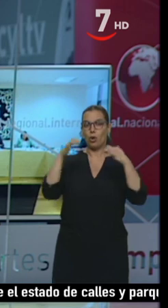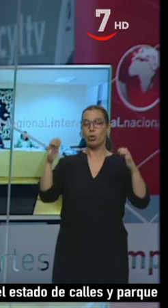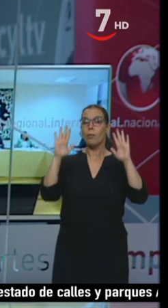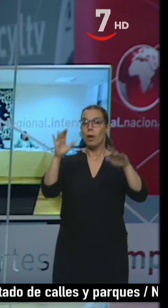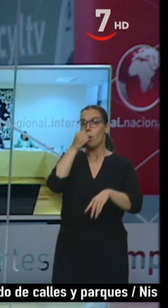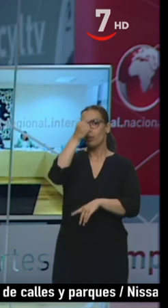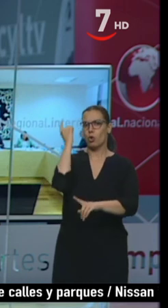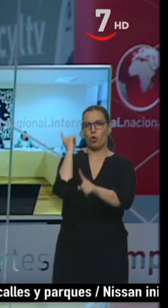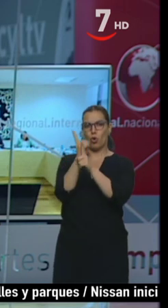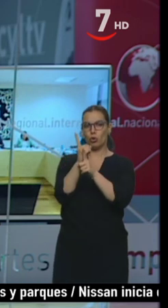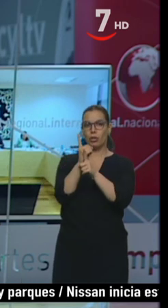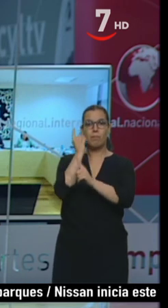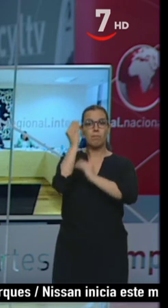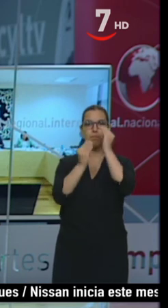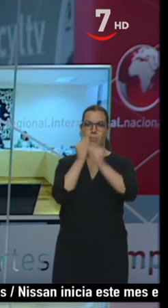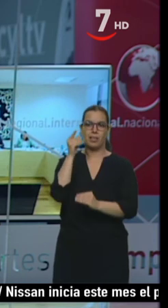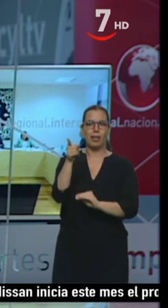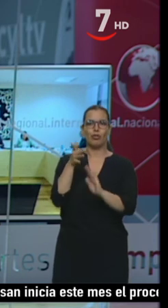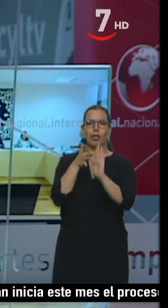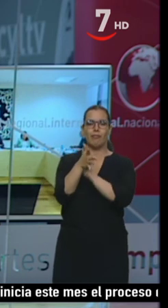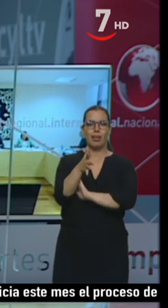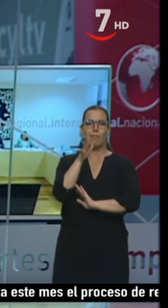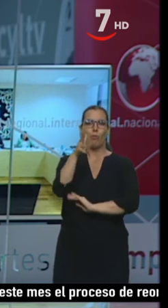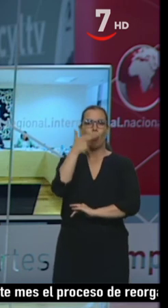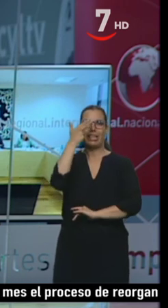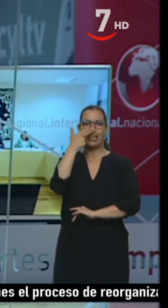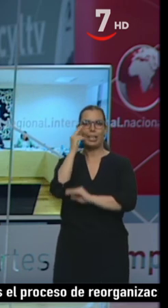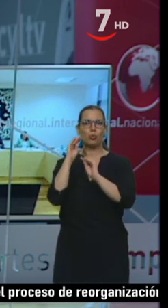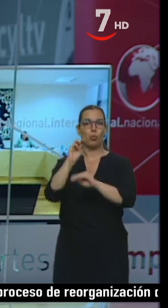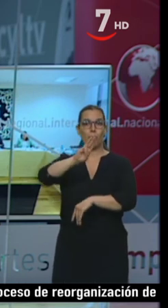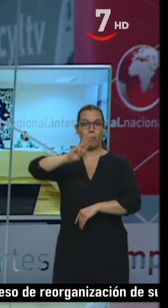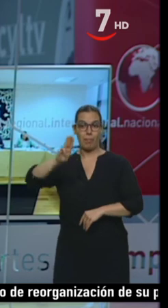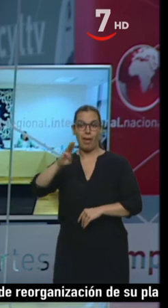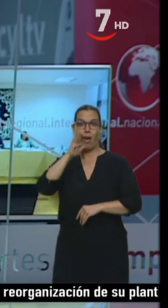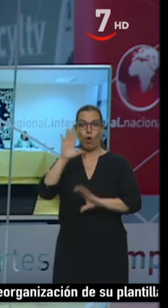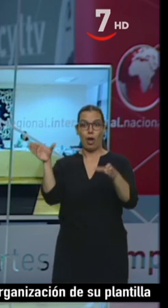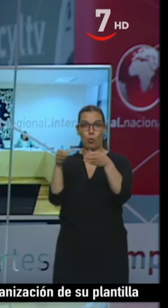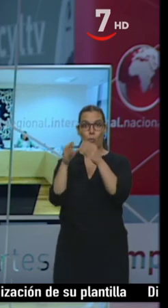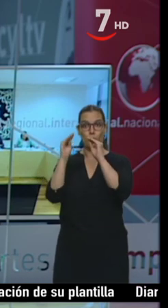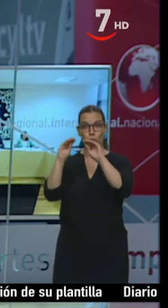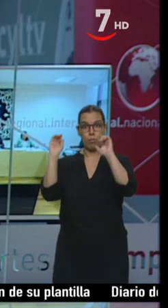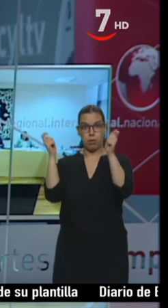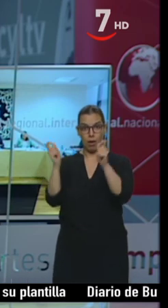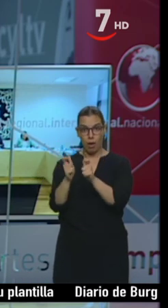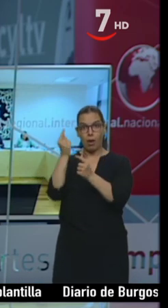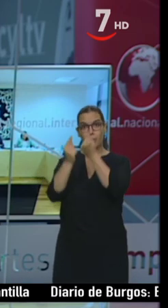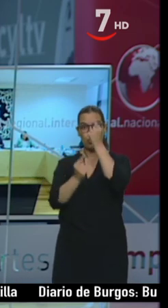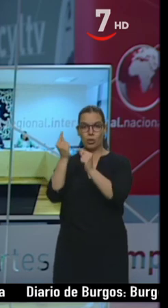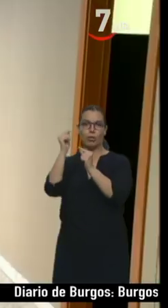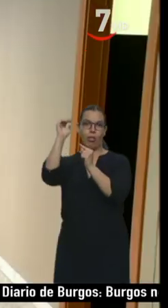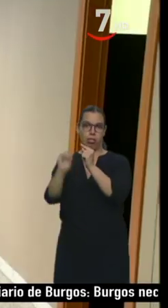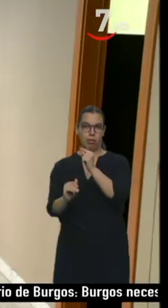del PSOE, que considera que es una medida hecha para el Partido Popular, que al perder procuradores cuenta con menos presupuesto.